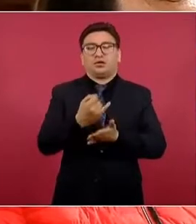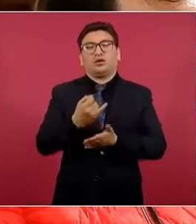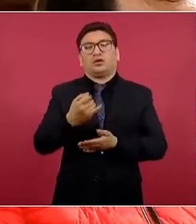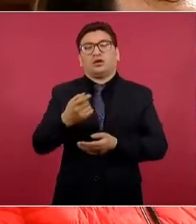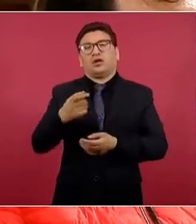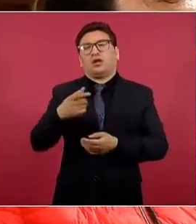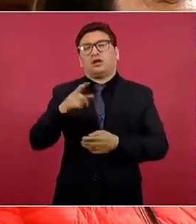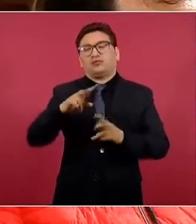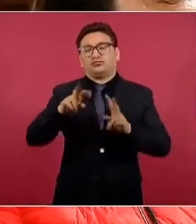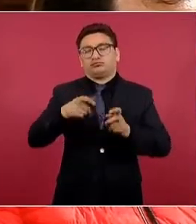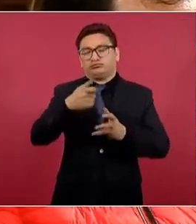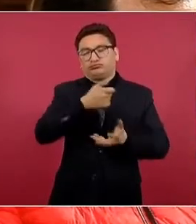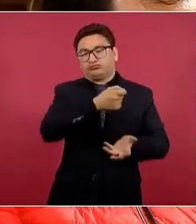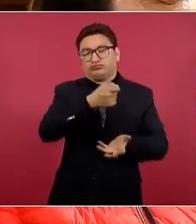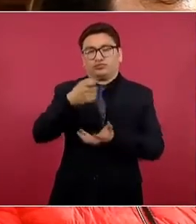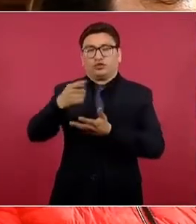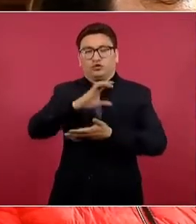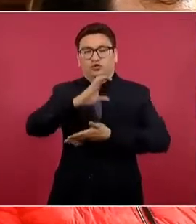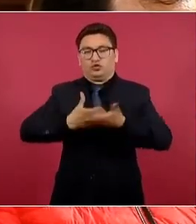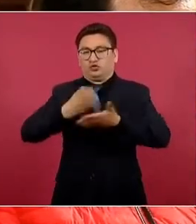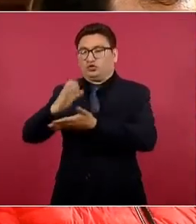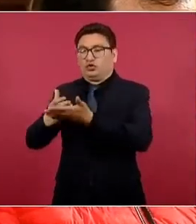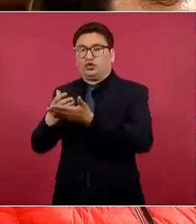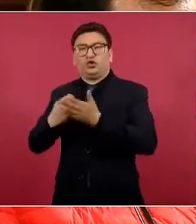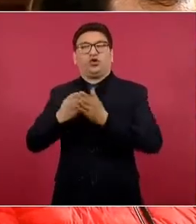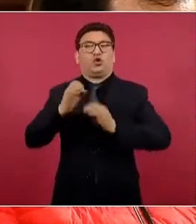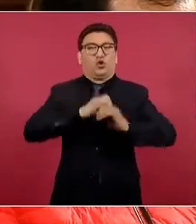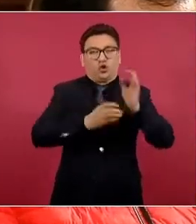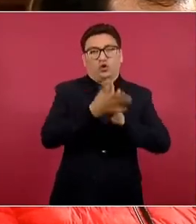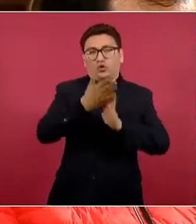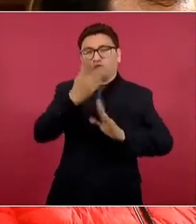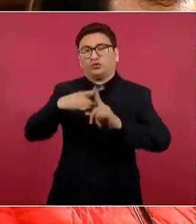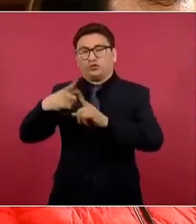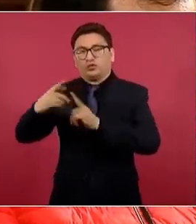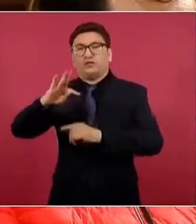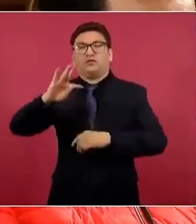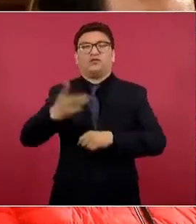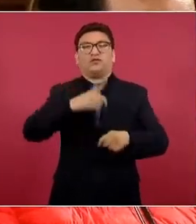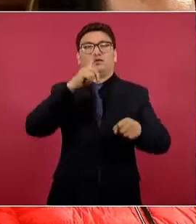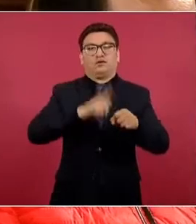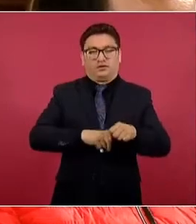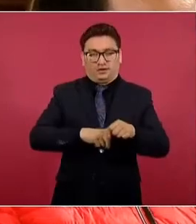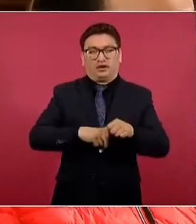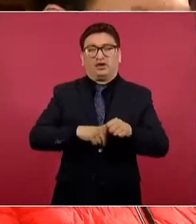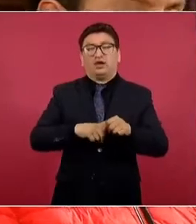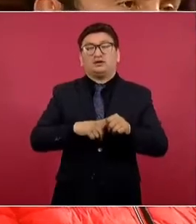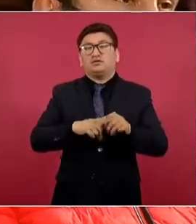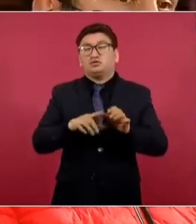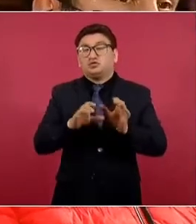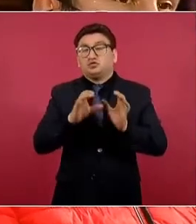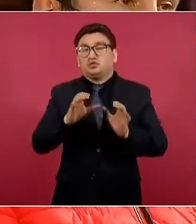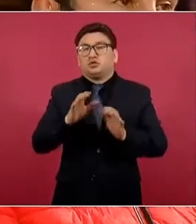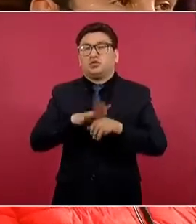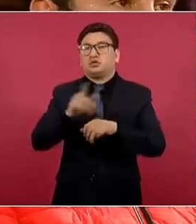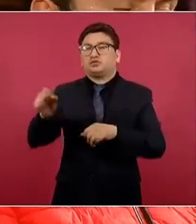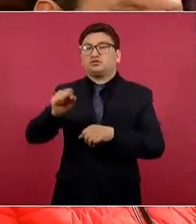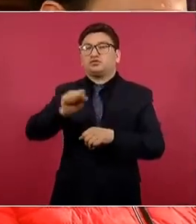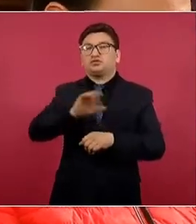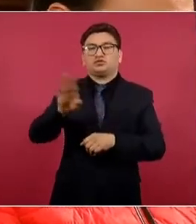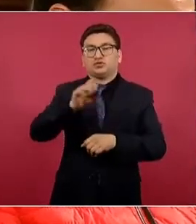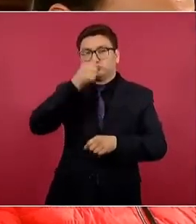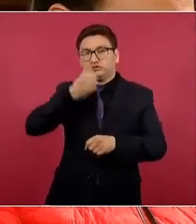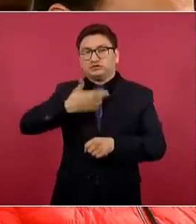la asignación de contratos de obras públicas federales, y lo más delicado es que desde la